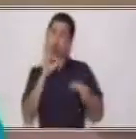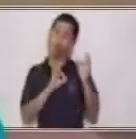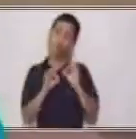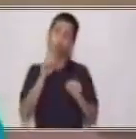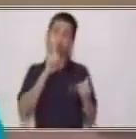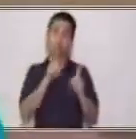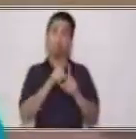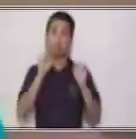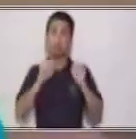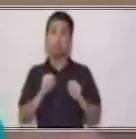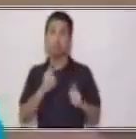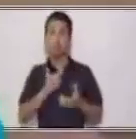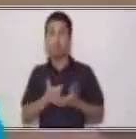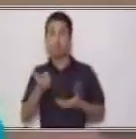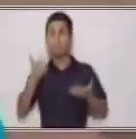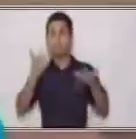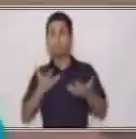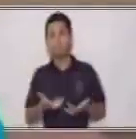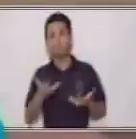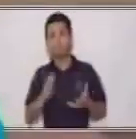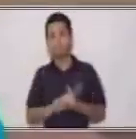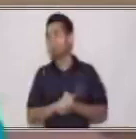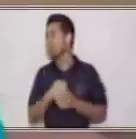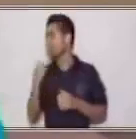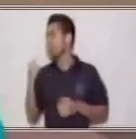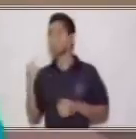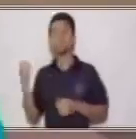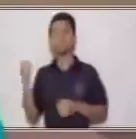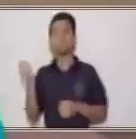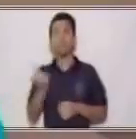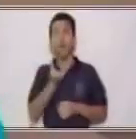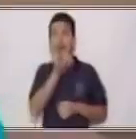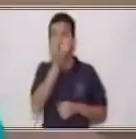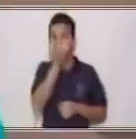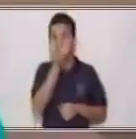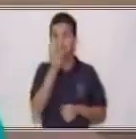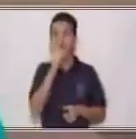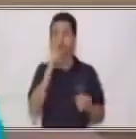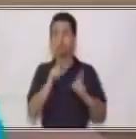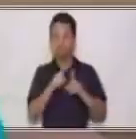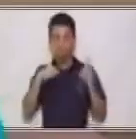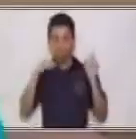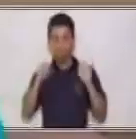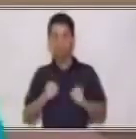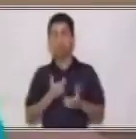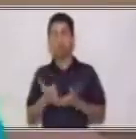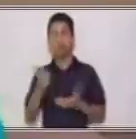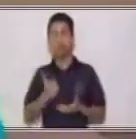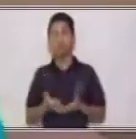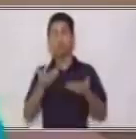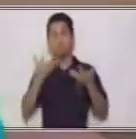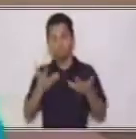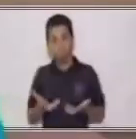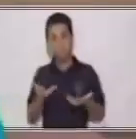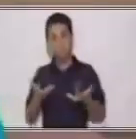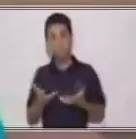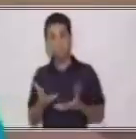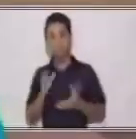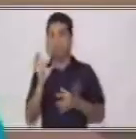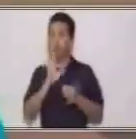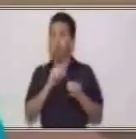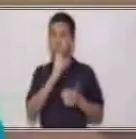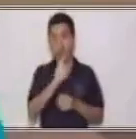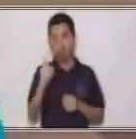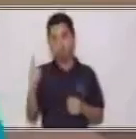por peso. Las manzanas también se pueden comprar por unidad y por peso. A ver,